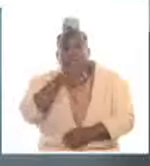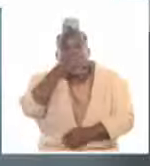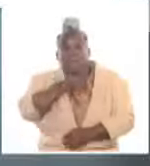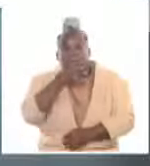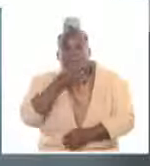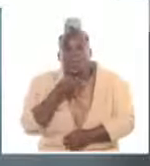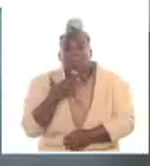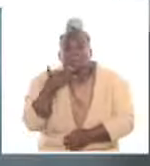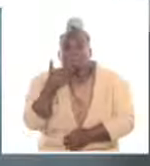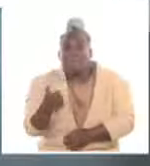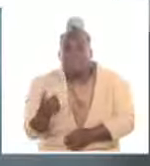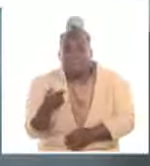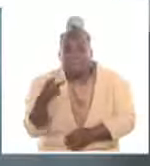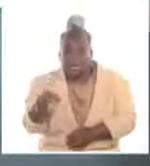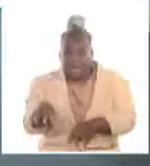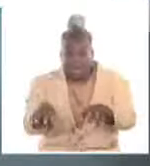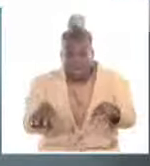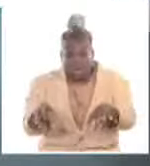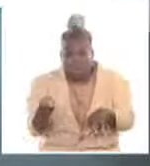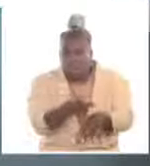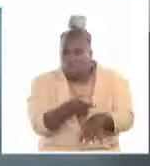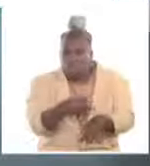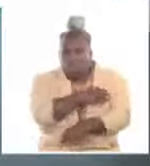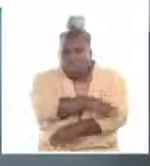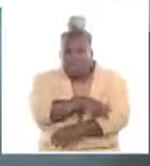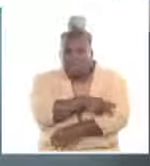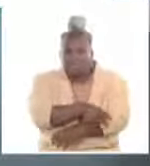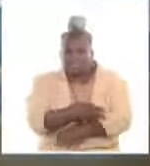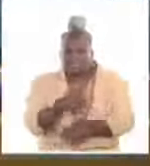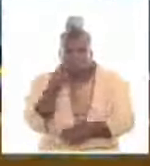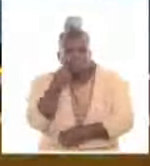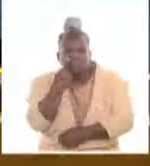beneficios para ambos bandos en conflicto. Escuchemos.